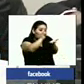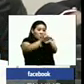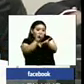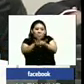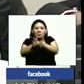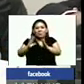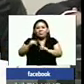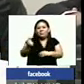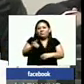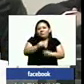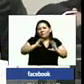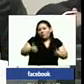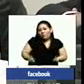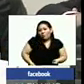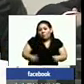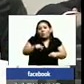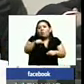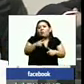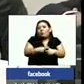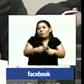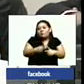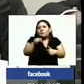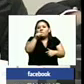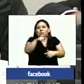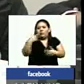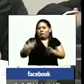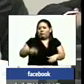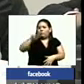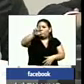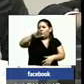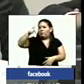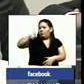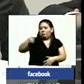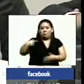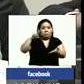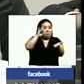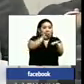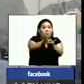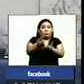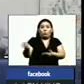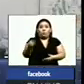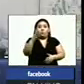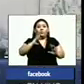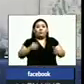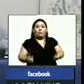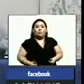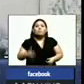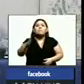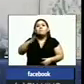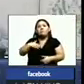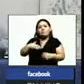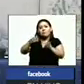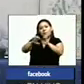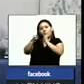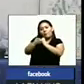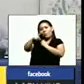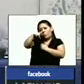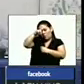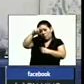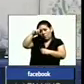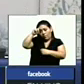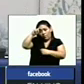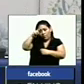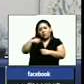proceso. En esto ya casi, bueno ya van a ser tres meses este nuevo gobierno. Y con mi equipo cercano de trabajo hemos